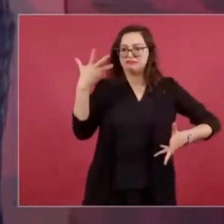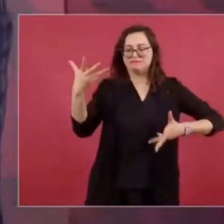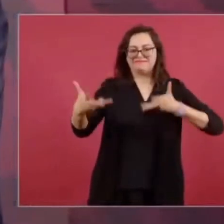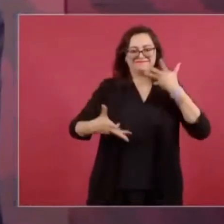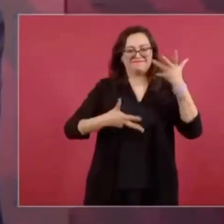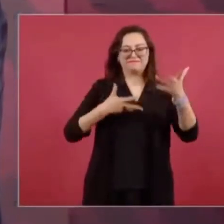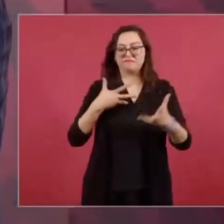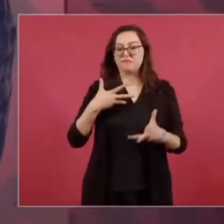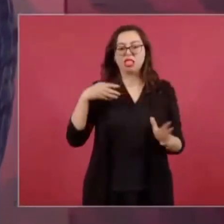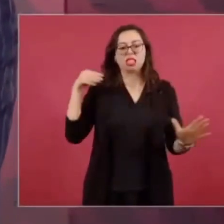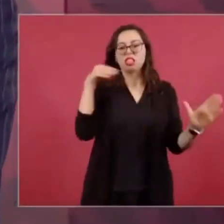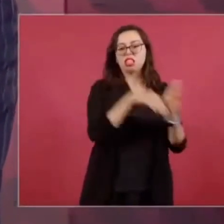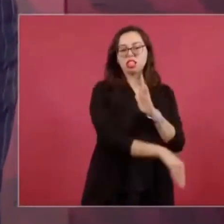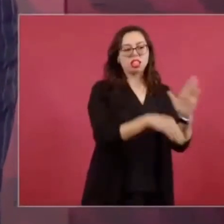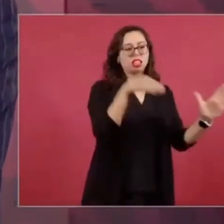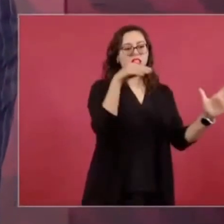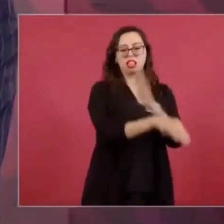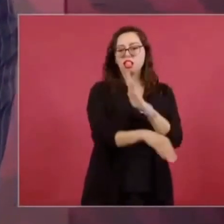Limantour,